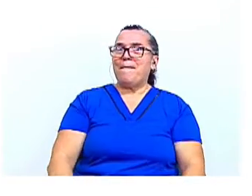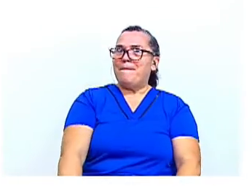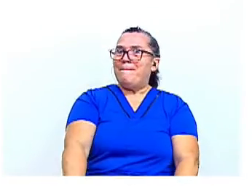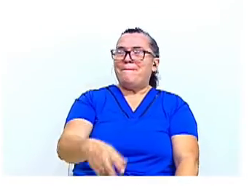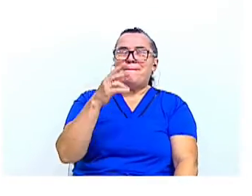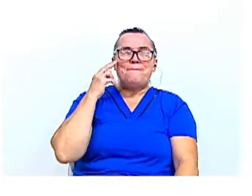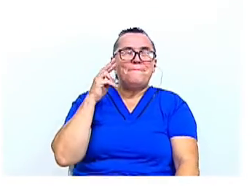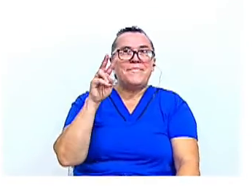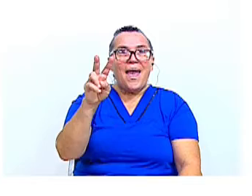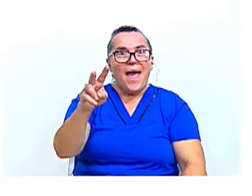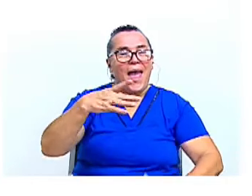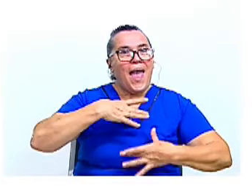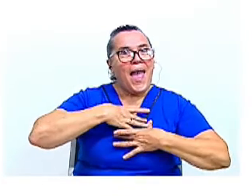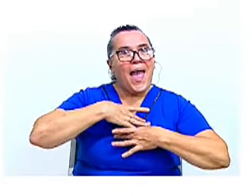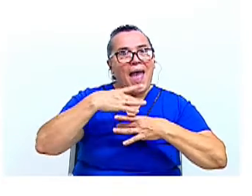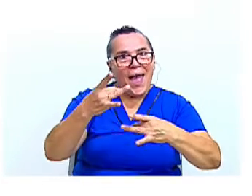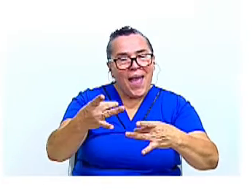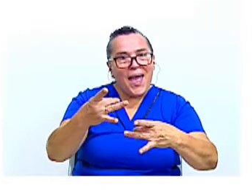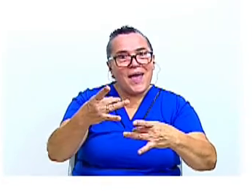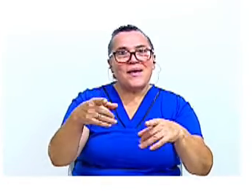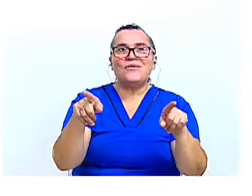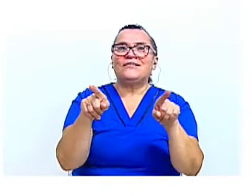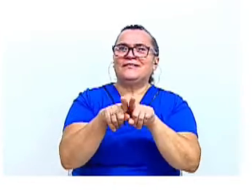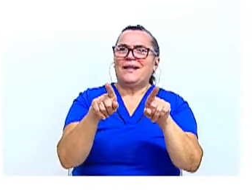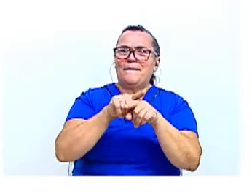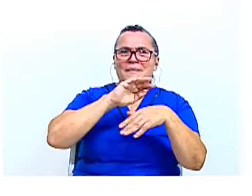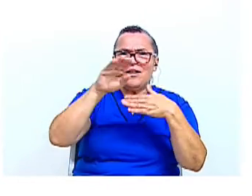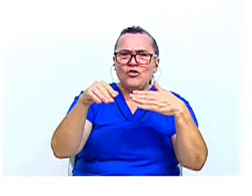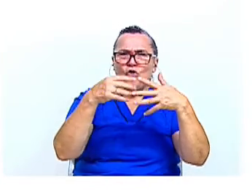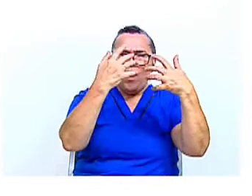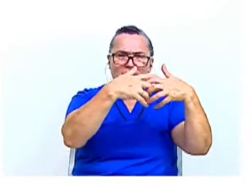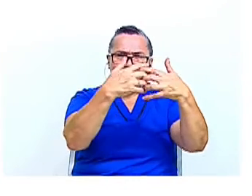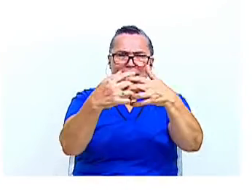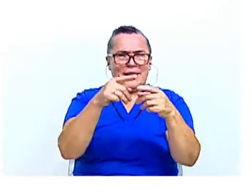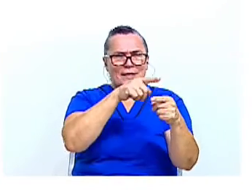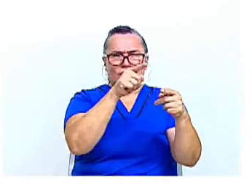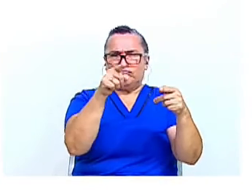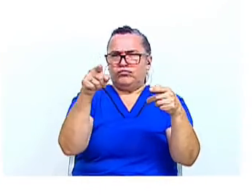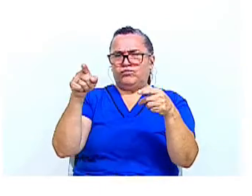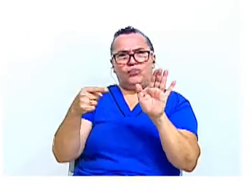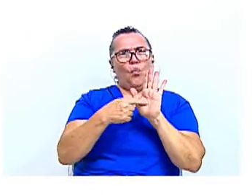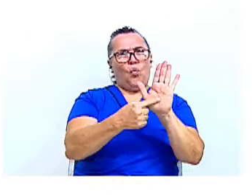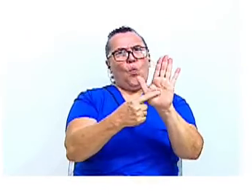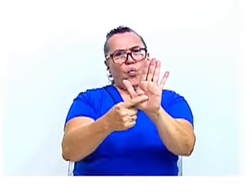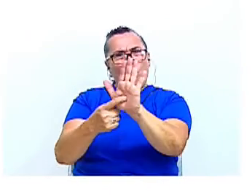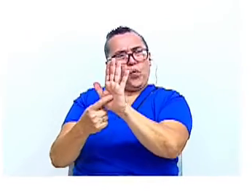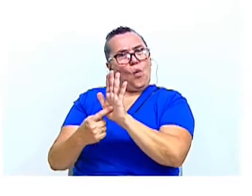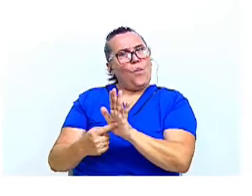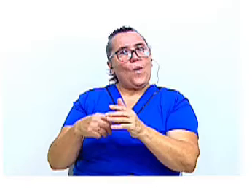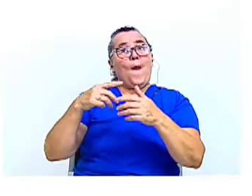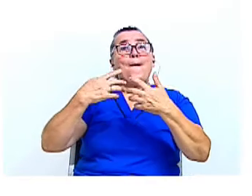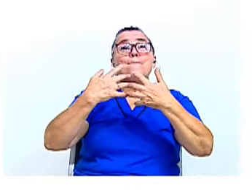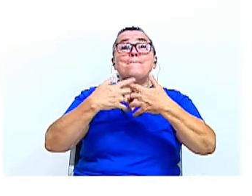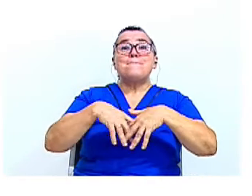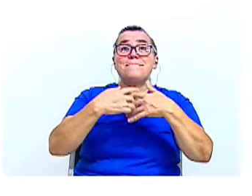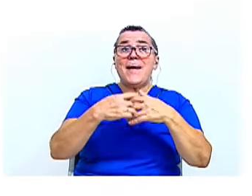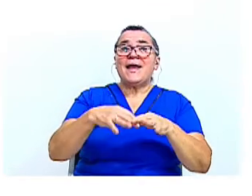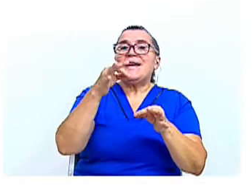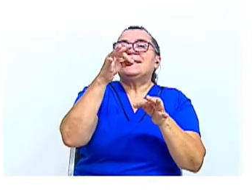¿Vieron qué interesante? Pues precisamente todas estas máquinas que acabamos de ilustrar se tratan de las máquinas